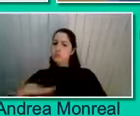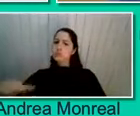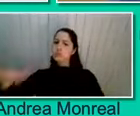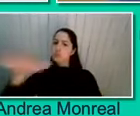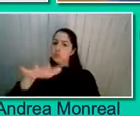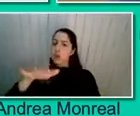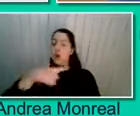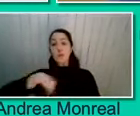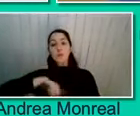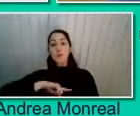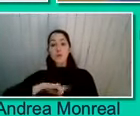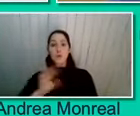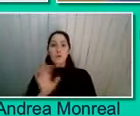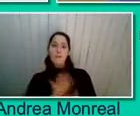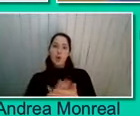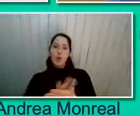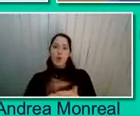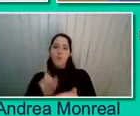supermercado,